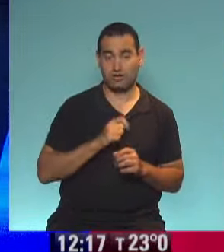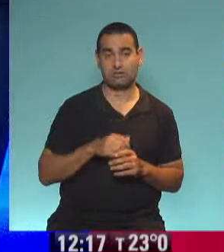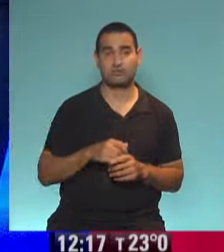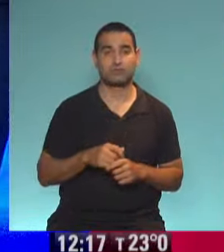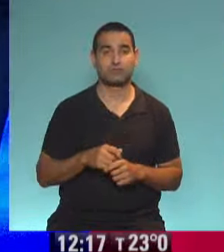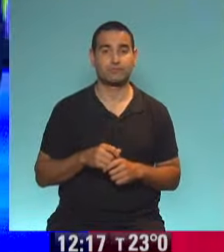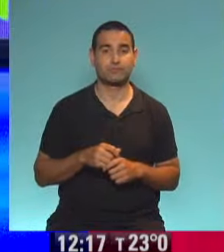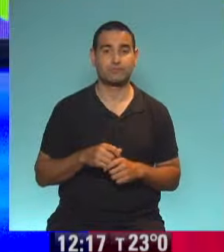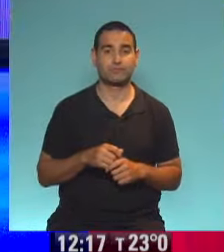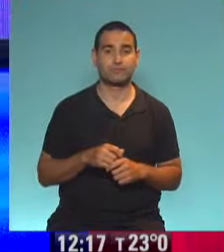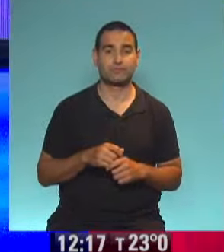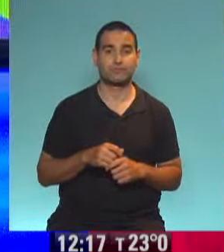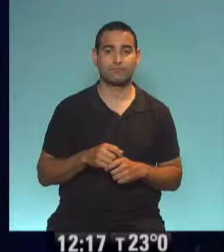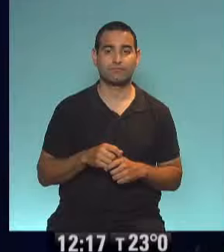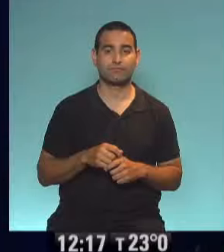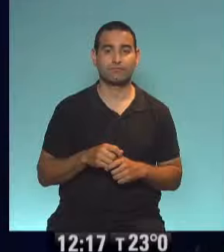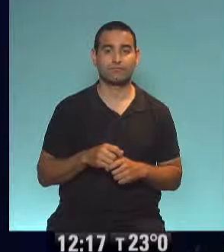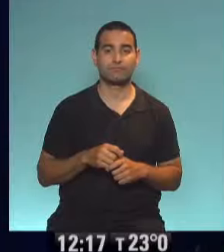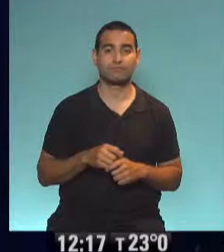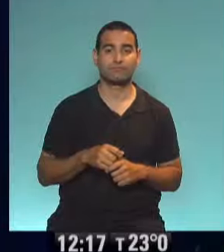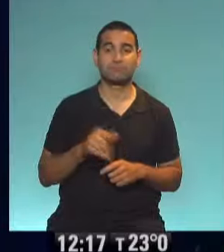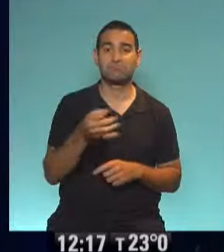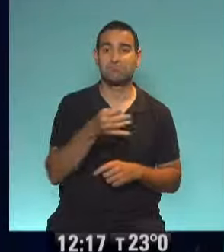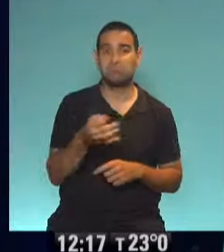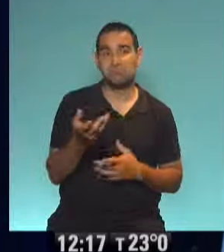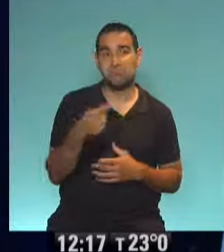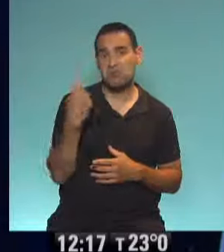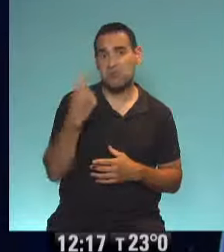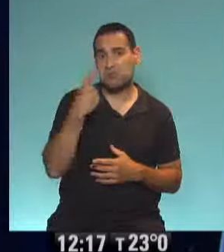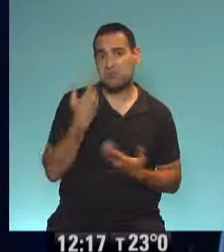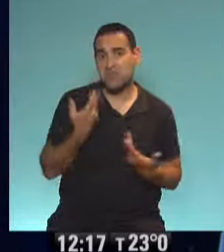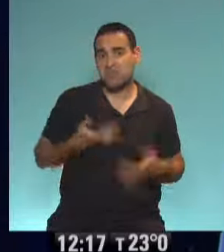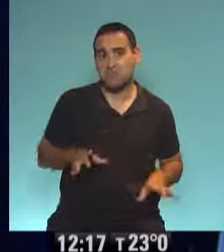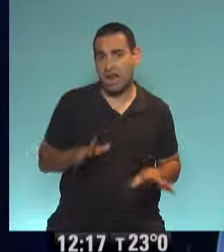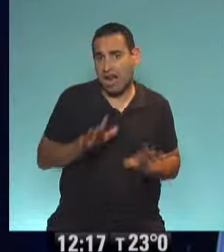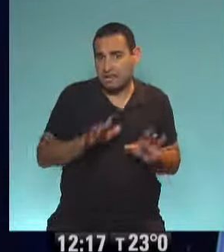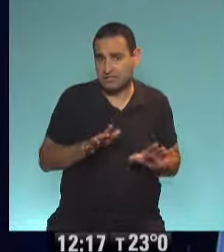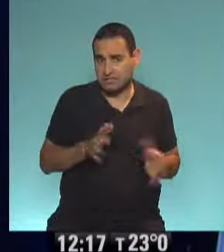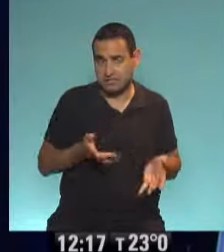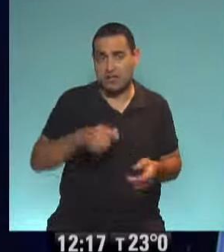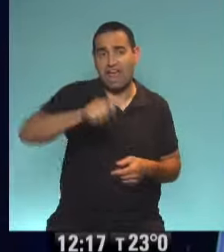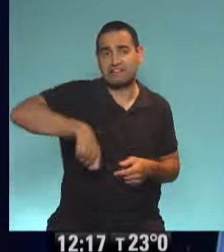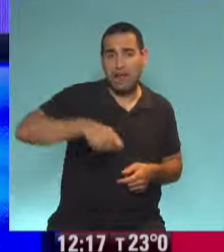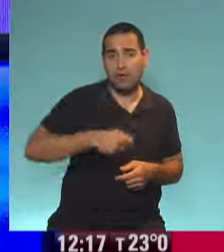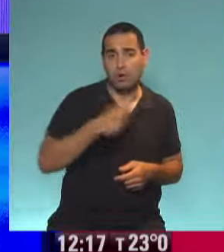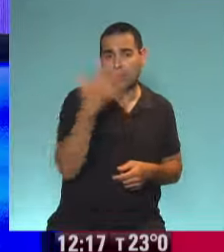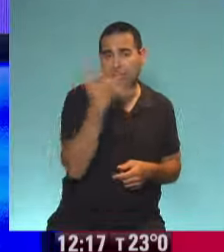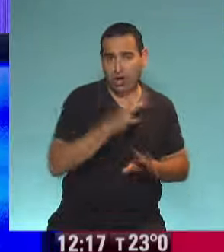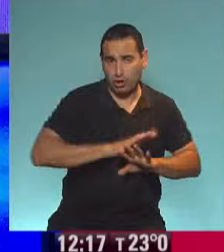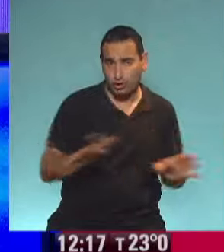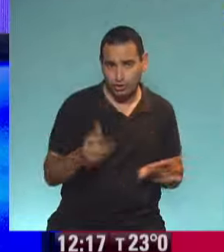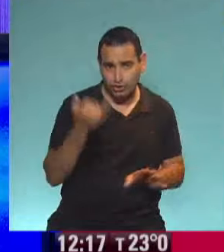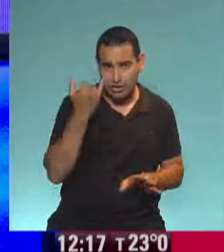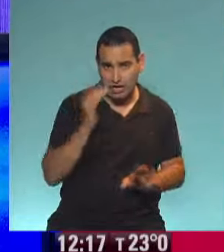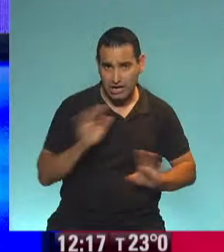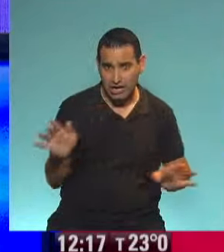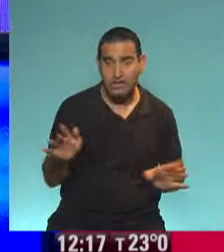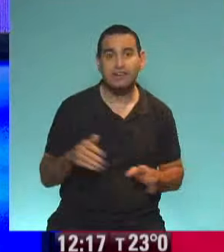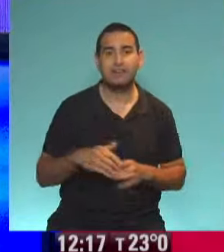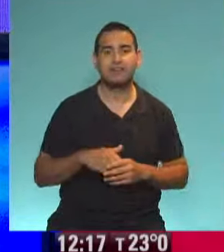tocar. Totalmente. Entonces, y no había un cuestionamiento sobre eso, porque era natural, era lo natural, ¿no? Se distinguía sobre el color, pero no